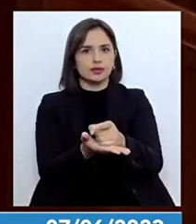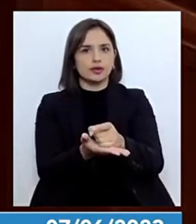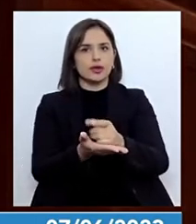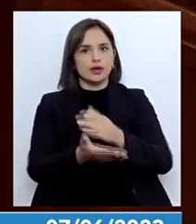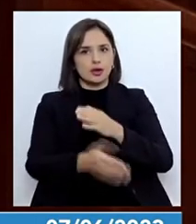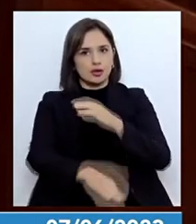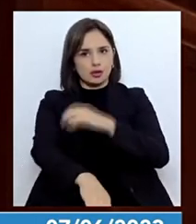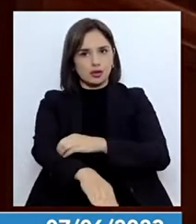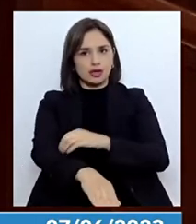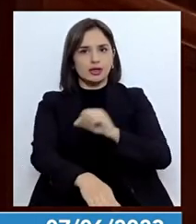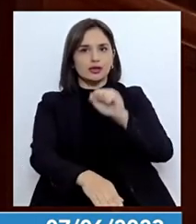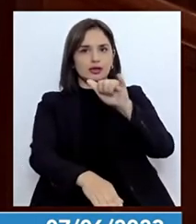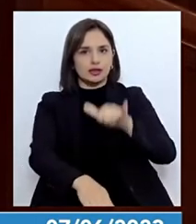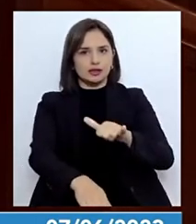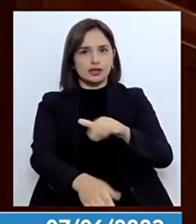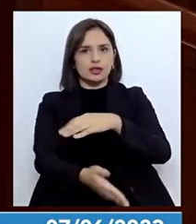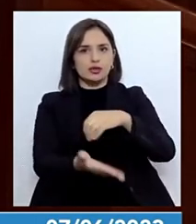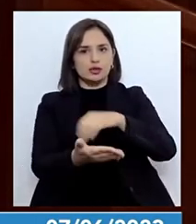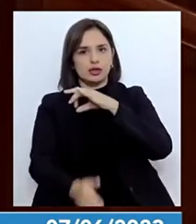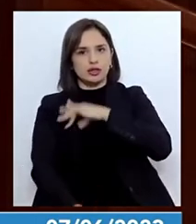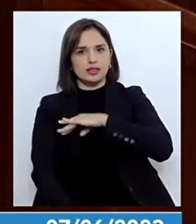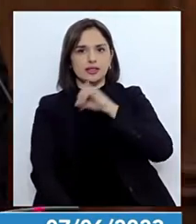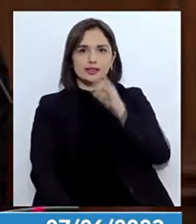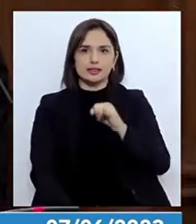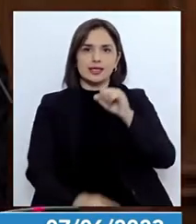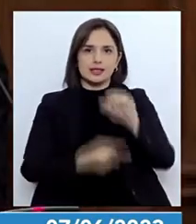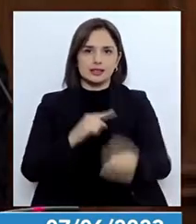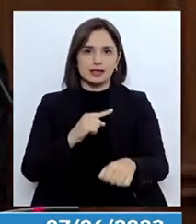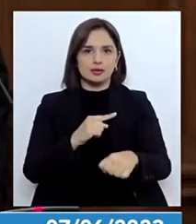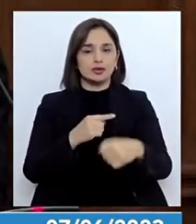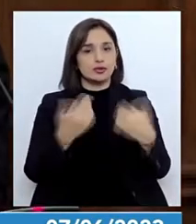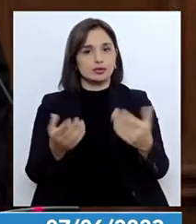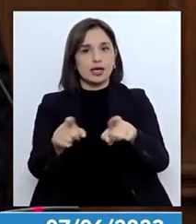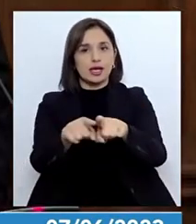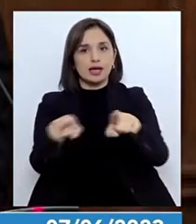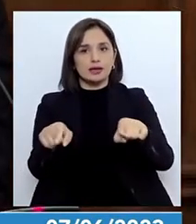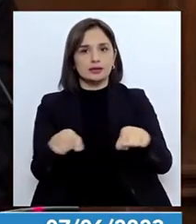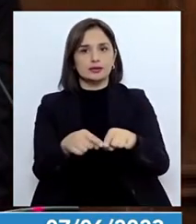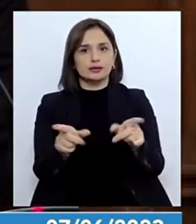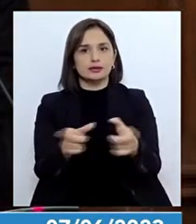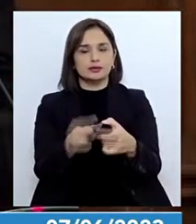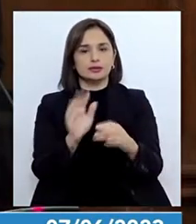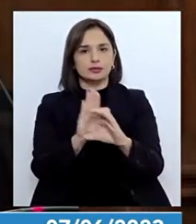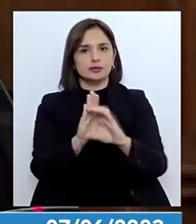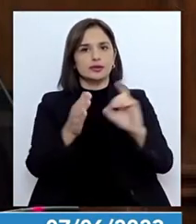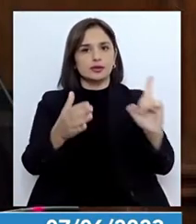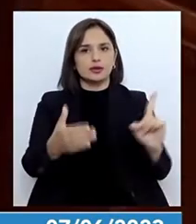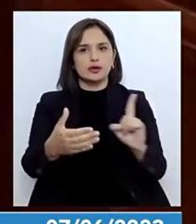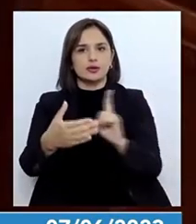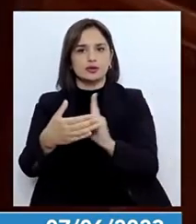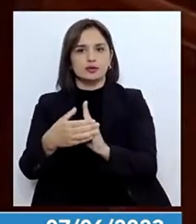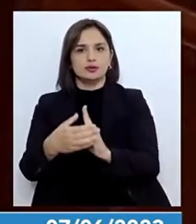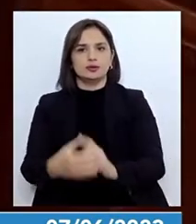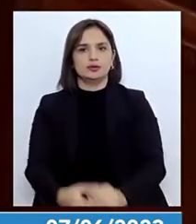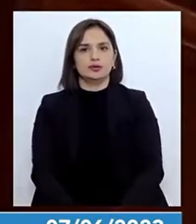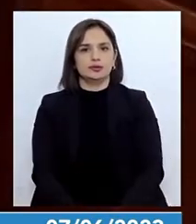y los pueblos de Chile, sí, acepto. Quedáis incorporado a la sala del Consejo Constitucional.